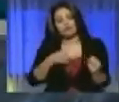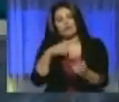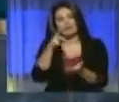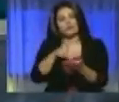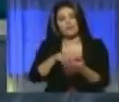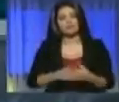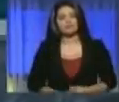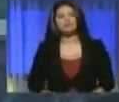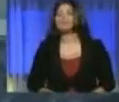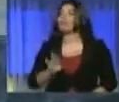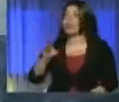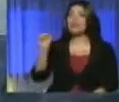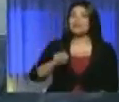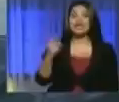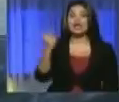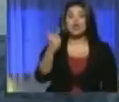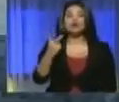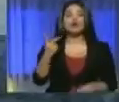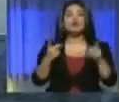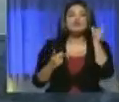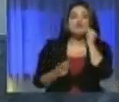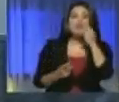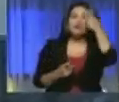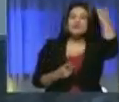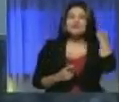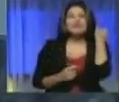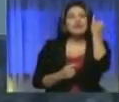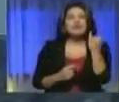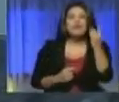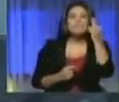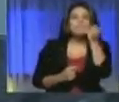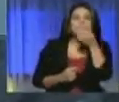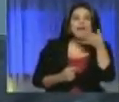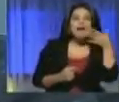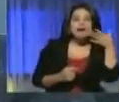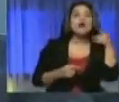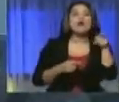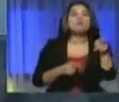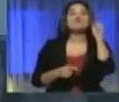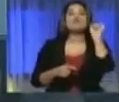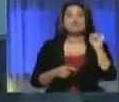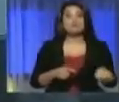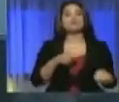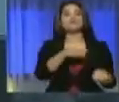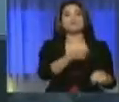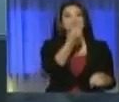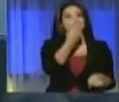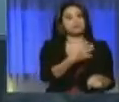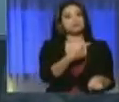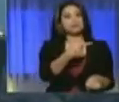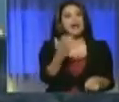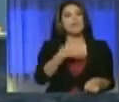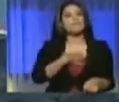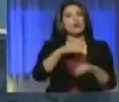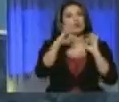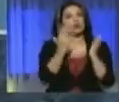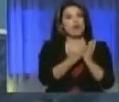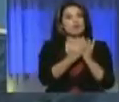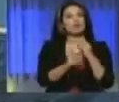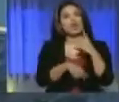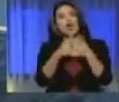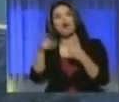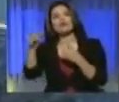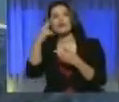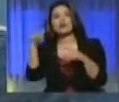en la categoría juvenil, el caso de Roelie, y es esperanza olímpica. Lamentablemente, en los entrenamientos, en